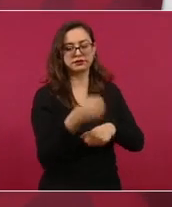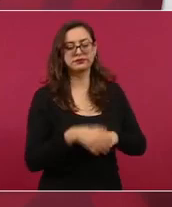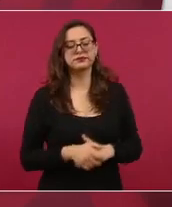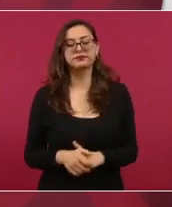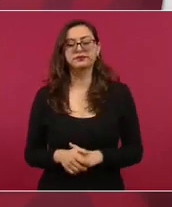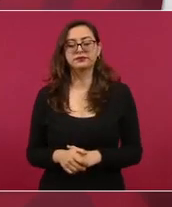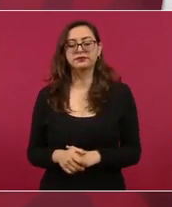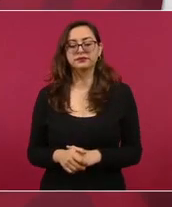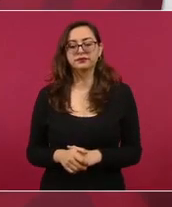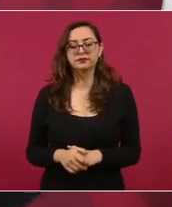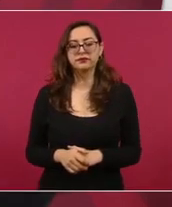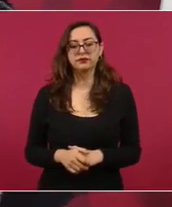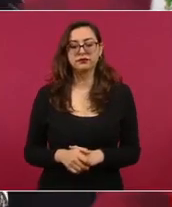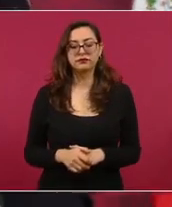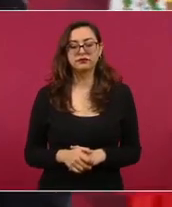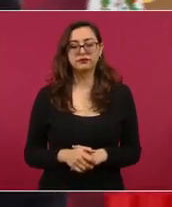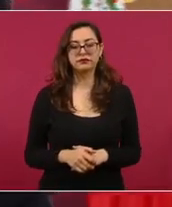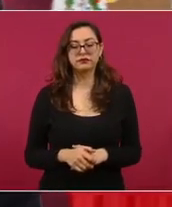Si